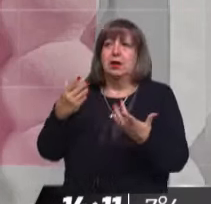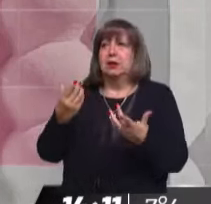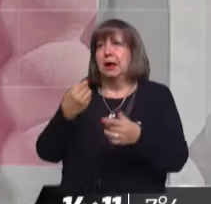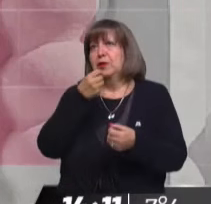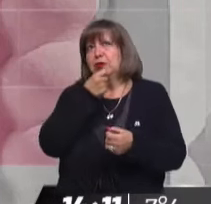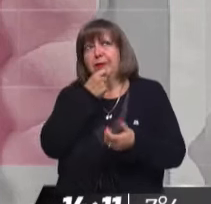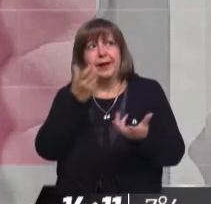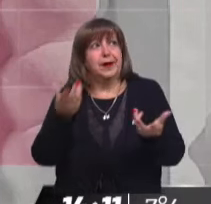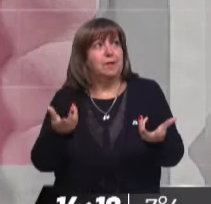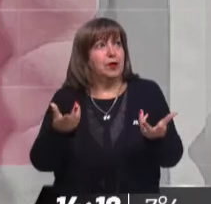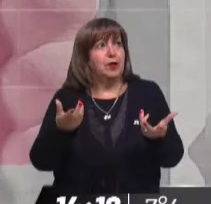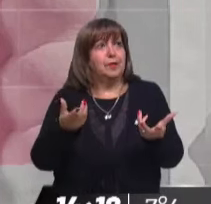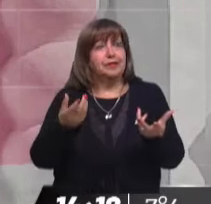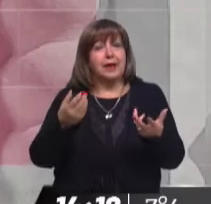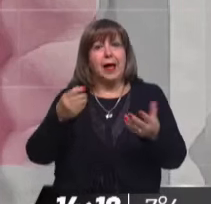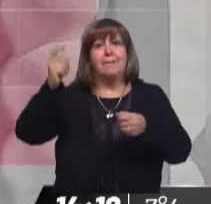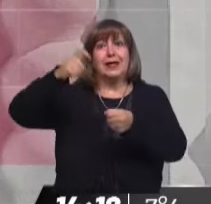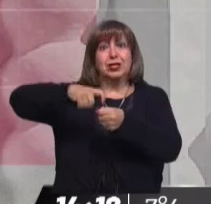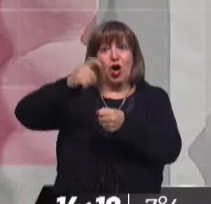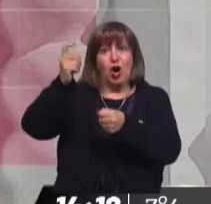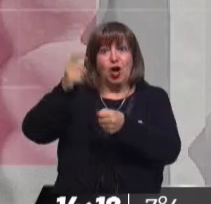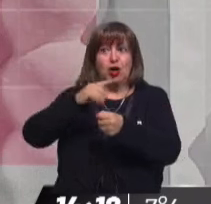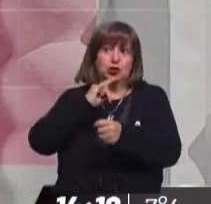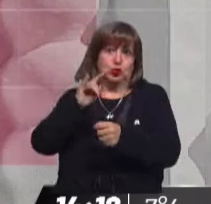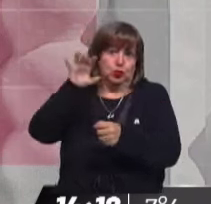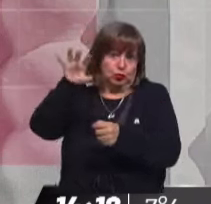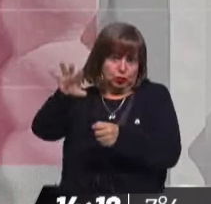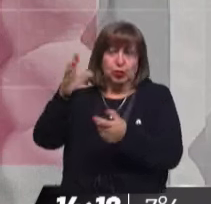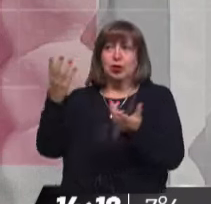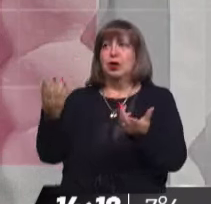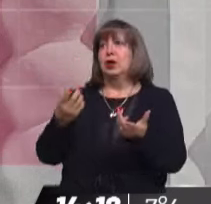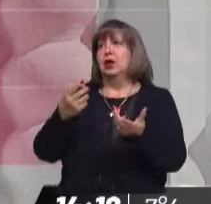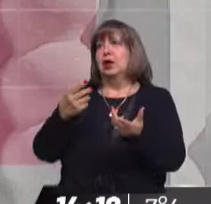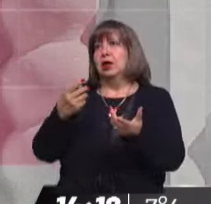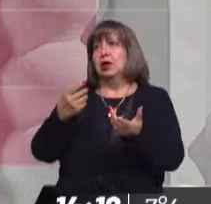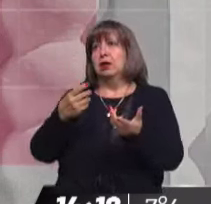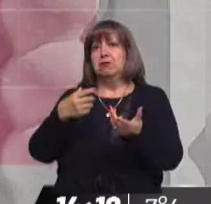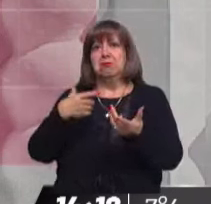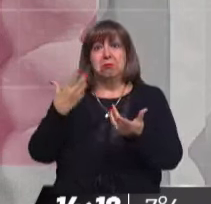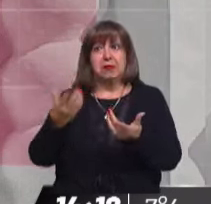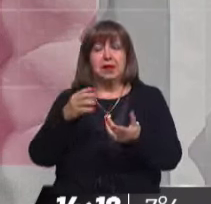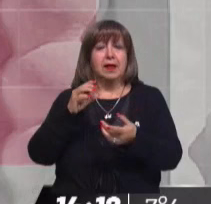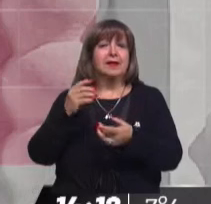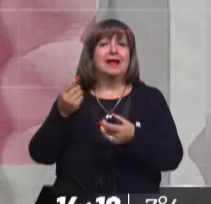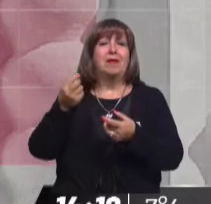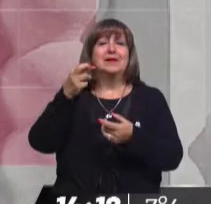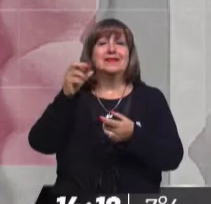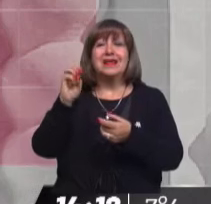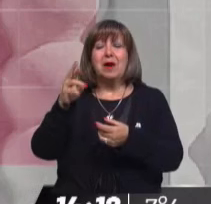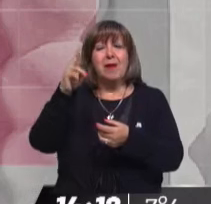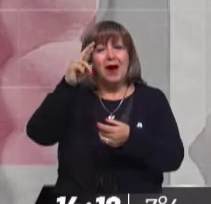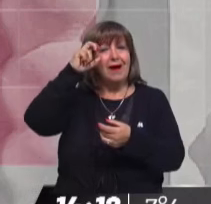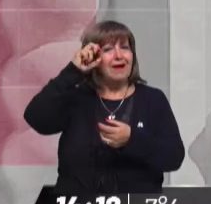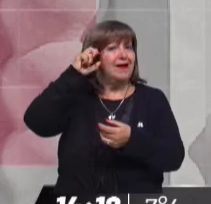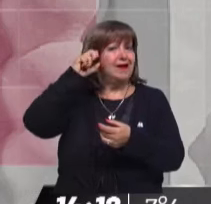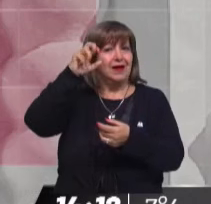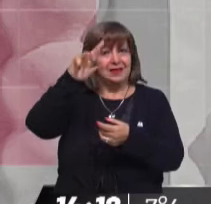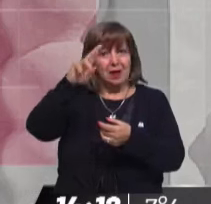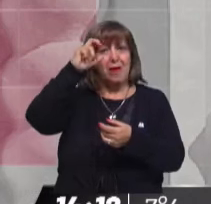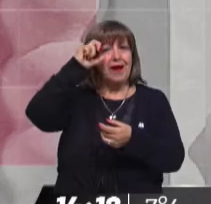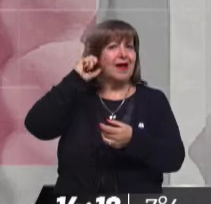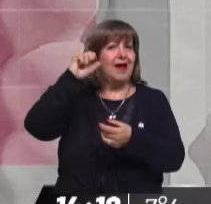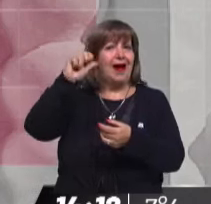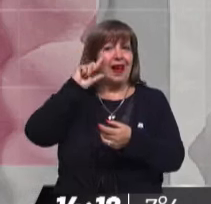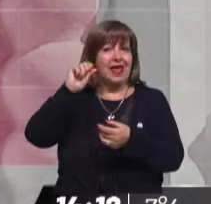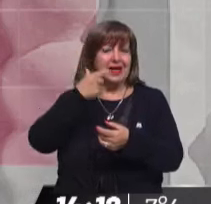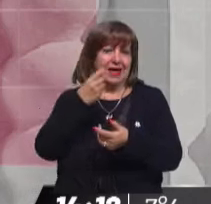recursos, por ejemplo, lo que es el petróleo, le pertenecen a las provincias. y por eso tienen regalías cada vez que tienen algún tipo de explotación. Pero